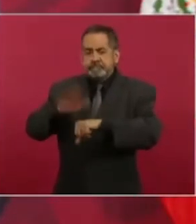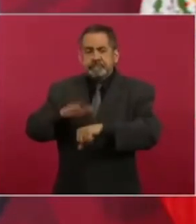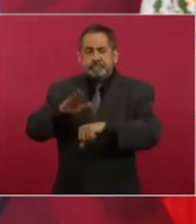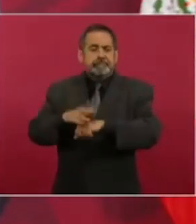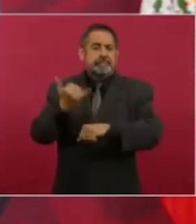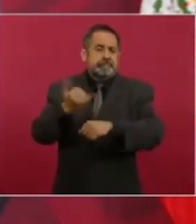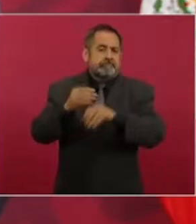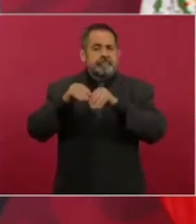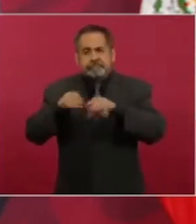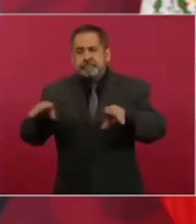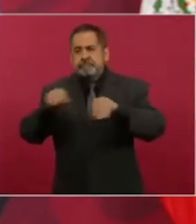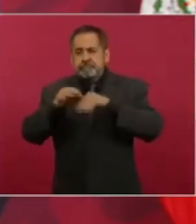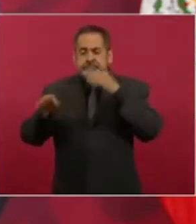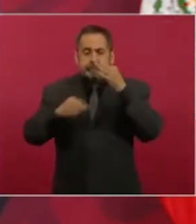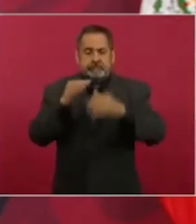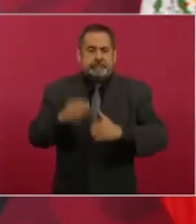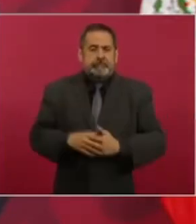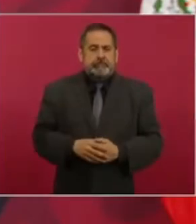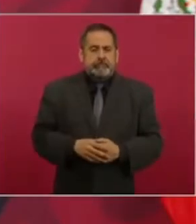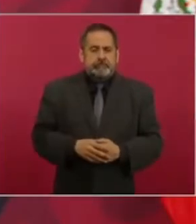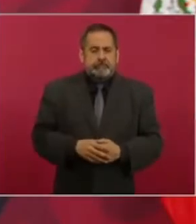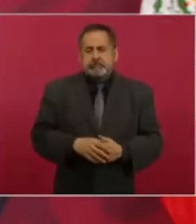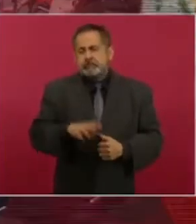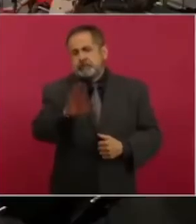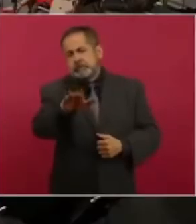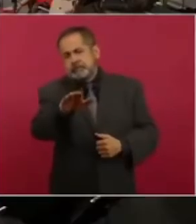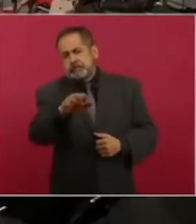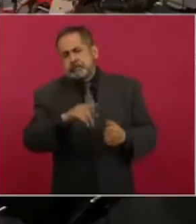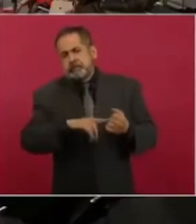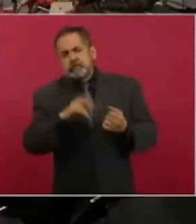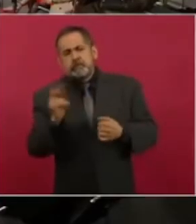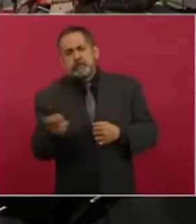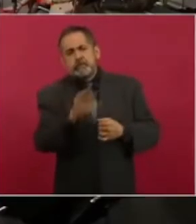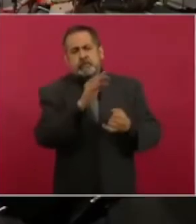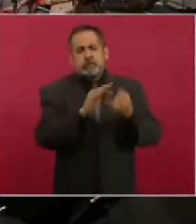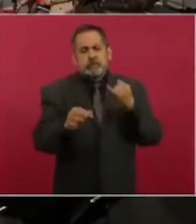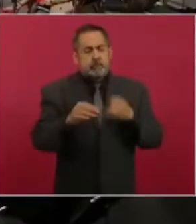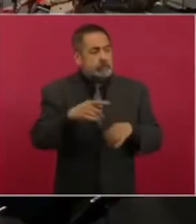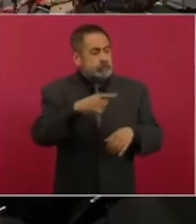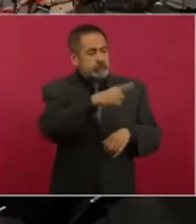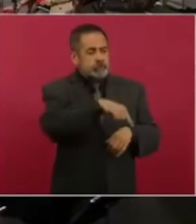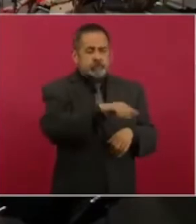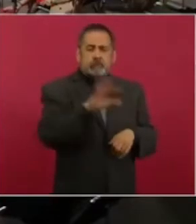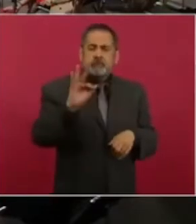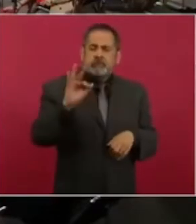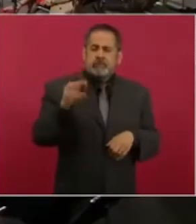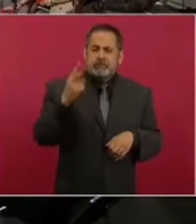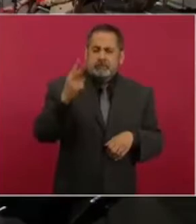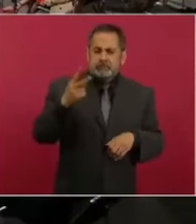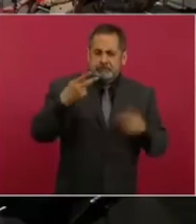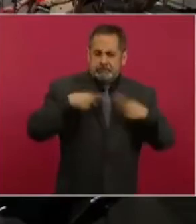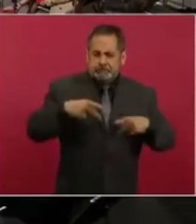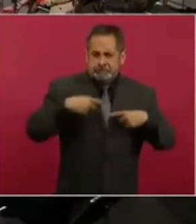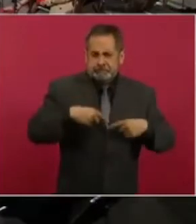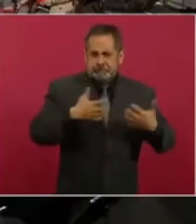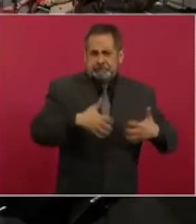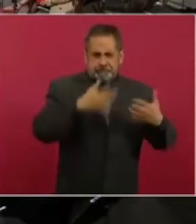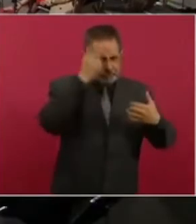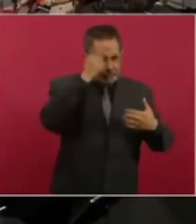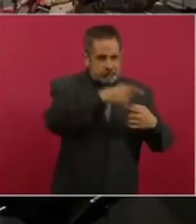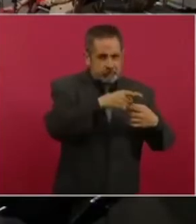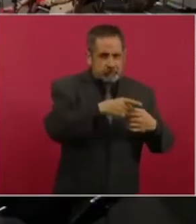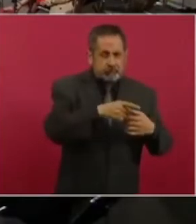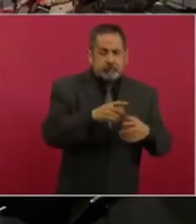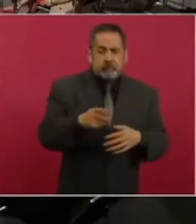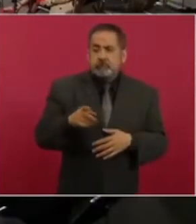informando. Por último, ¿tiene algún mensaje para estos 42 empresarios que pretenden que se construya el Tren